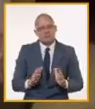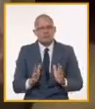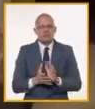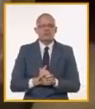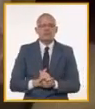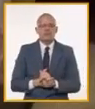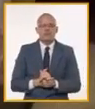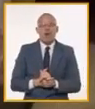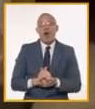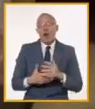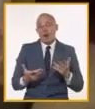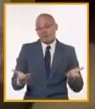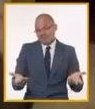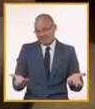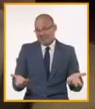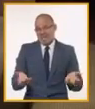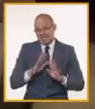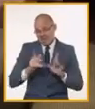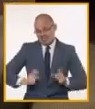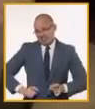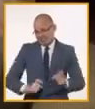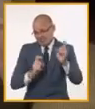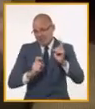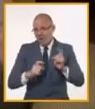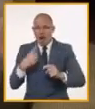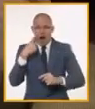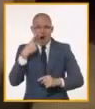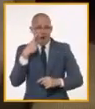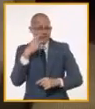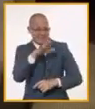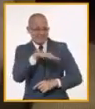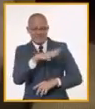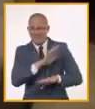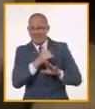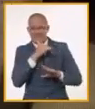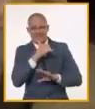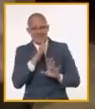ayudé en donde había que poner los hospitales. Los hospitalitos, bueno, primero